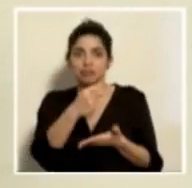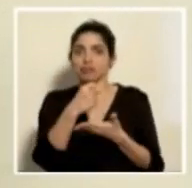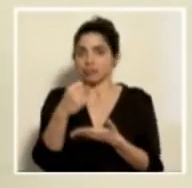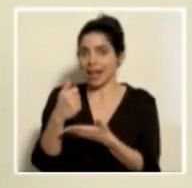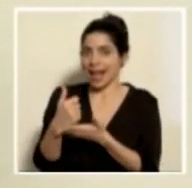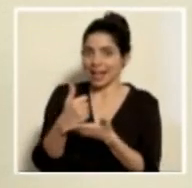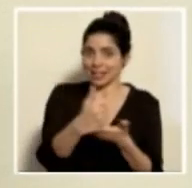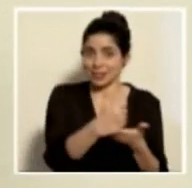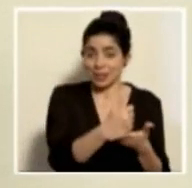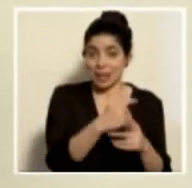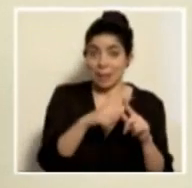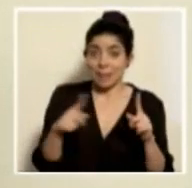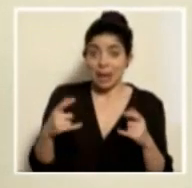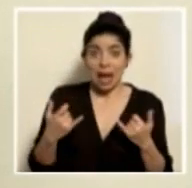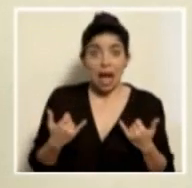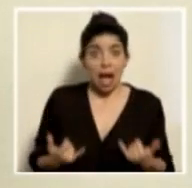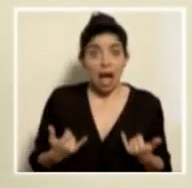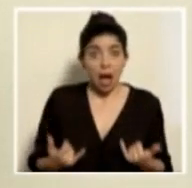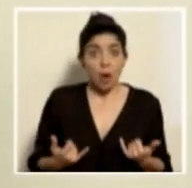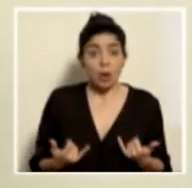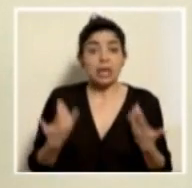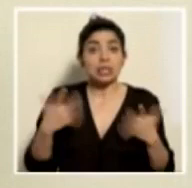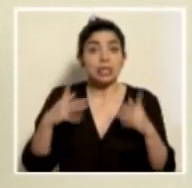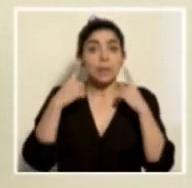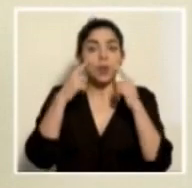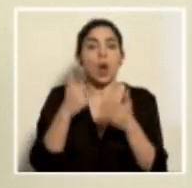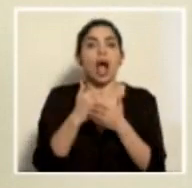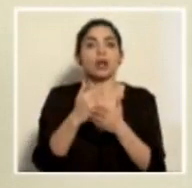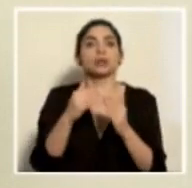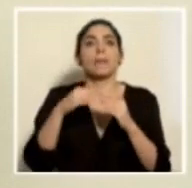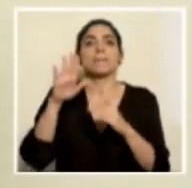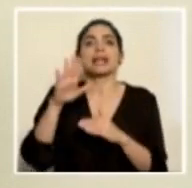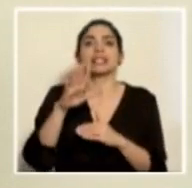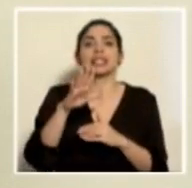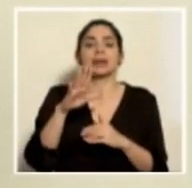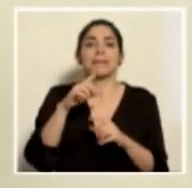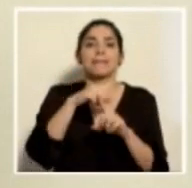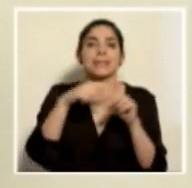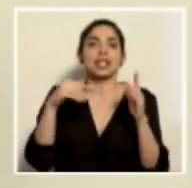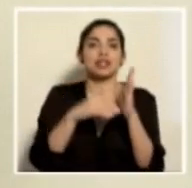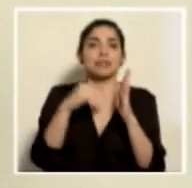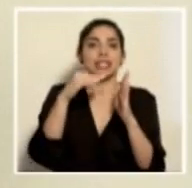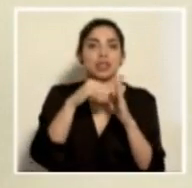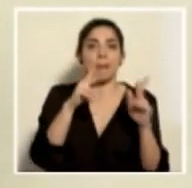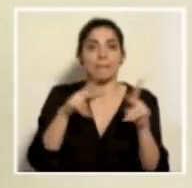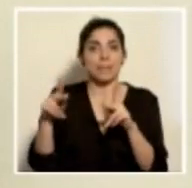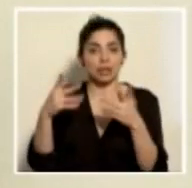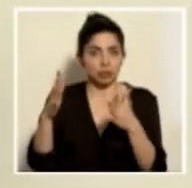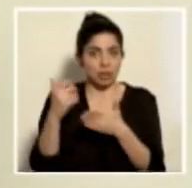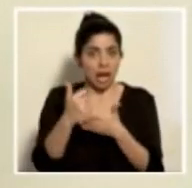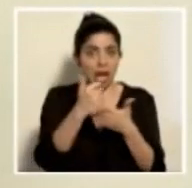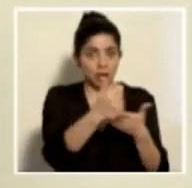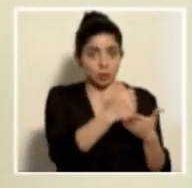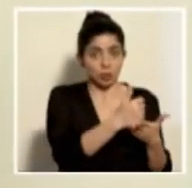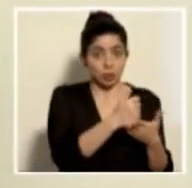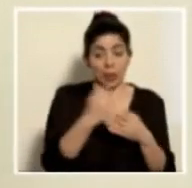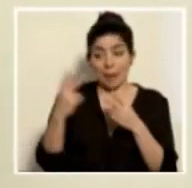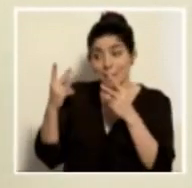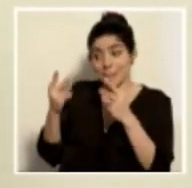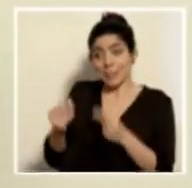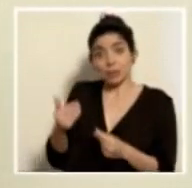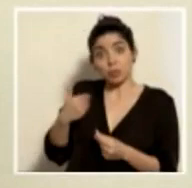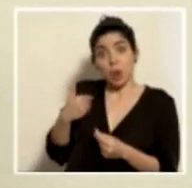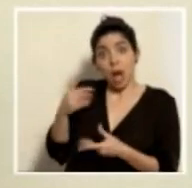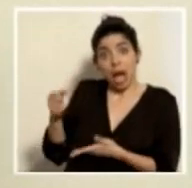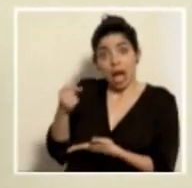ayuda. Al día de hoy se ha podido ayudar más de 500.000 de personas y los presupuestos que están asignados